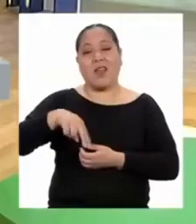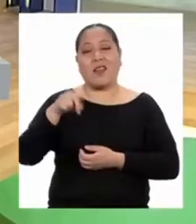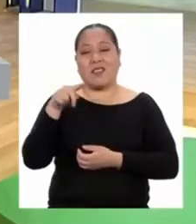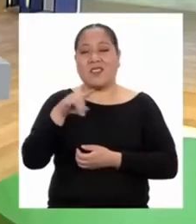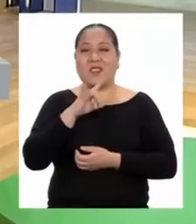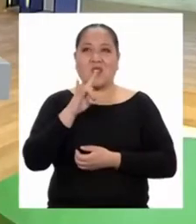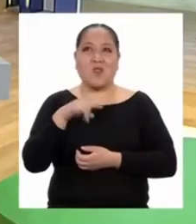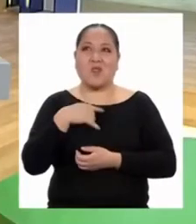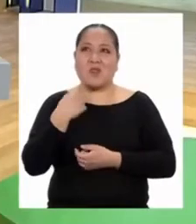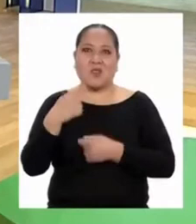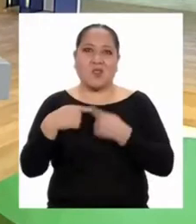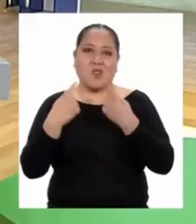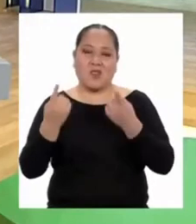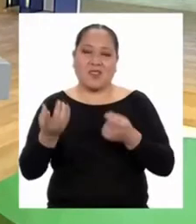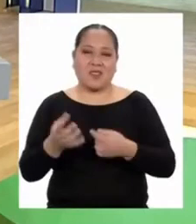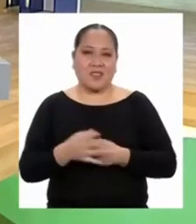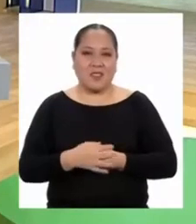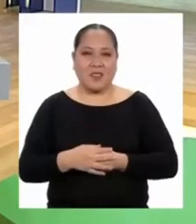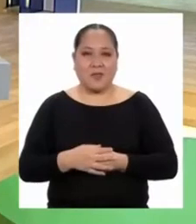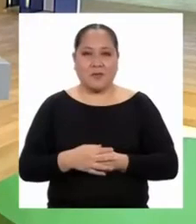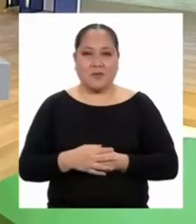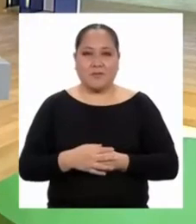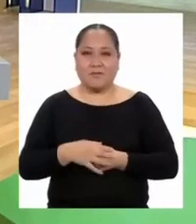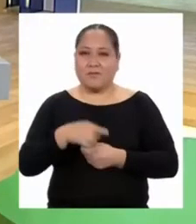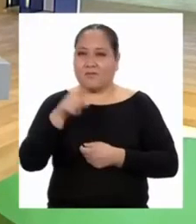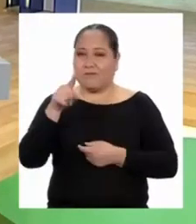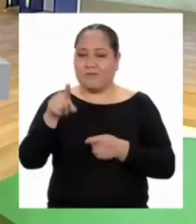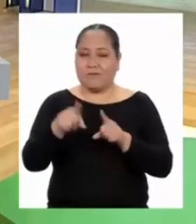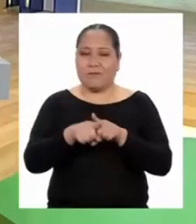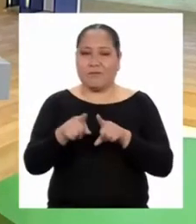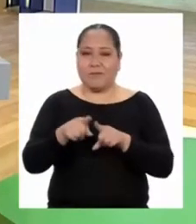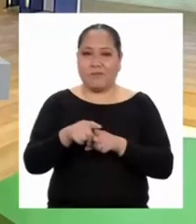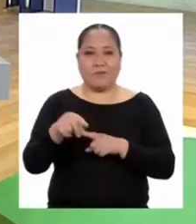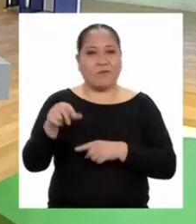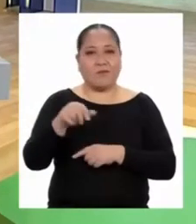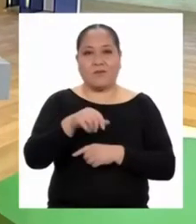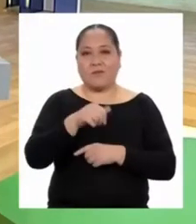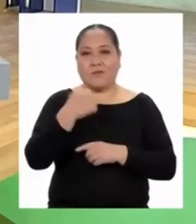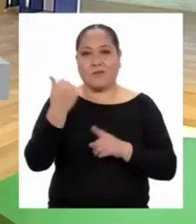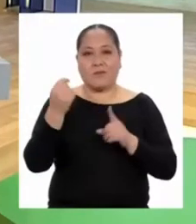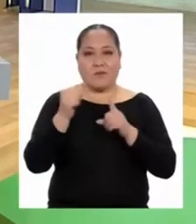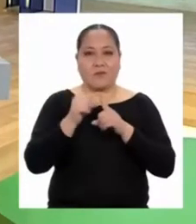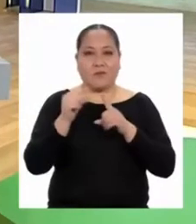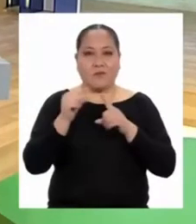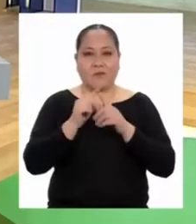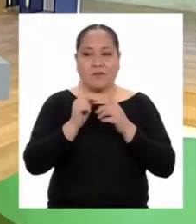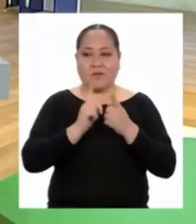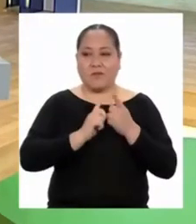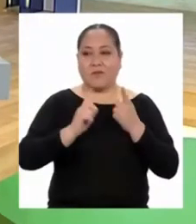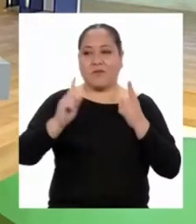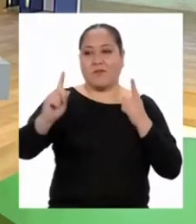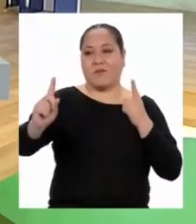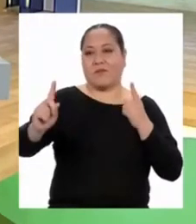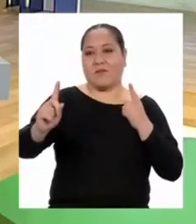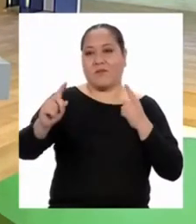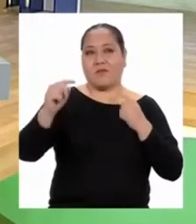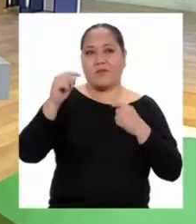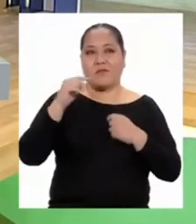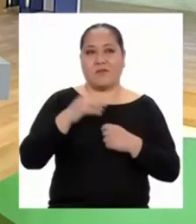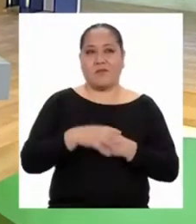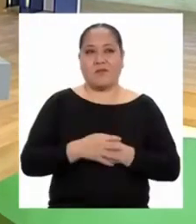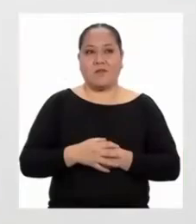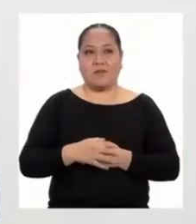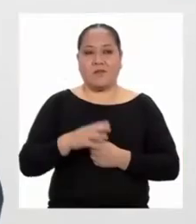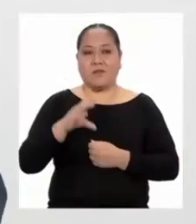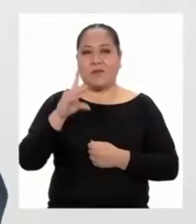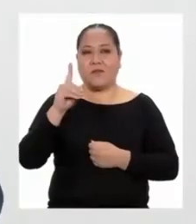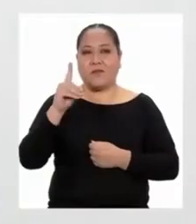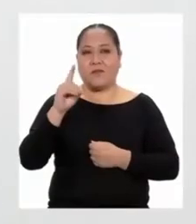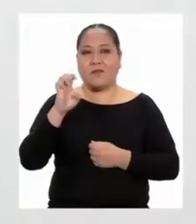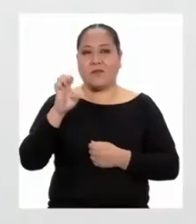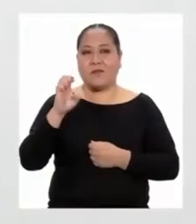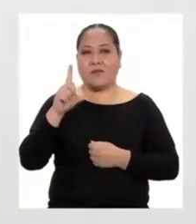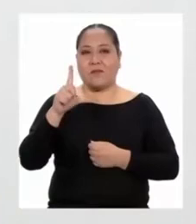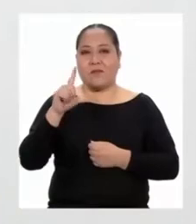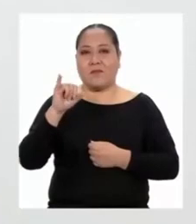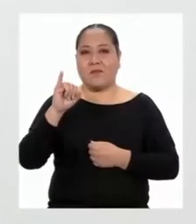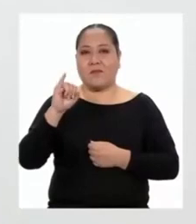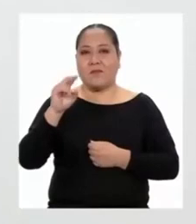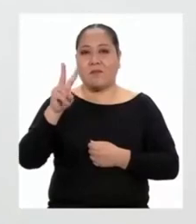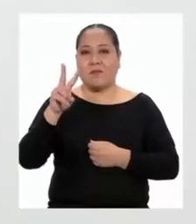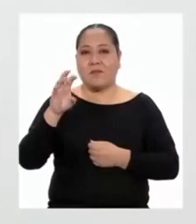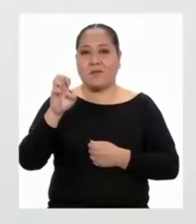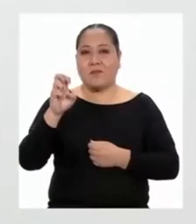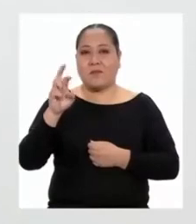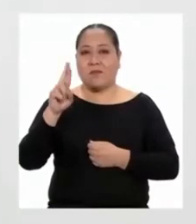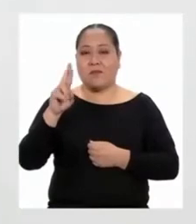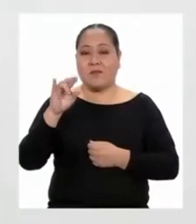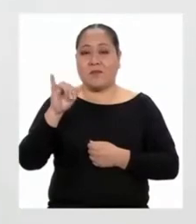coloquial. También hay una muy común en estos tiempos de distanciamiento social: delivery. Sí, muy buen